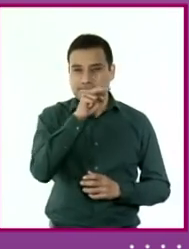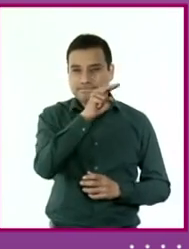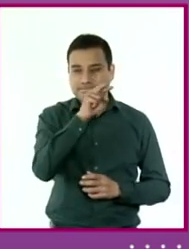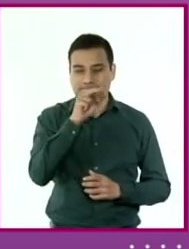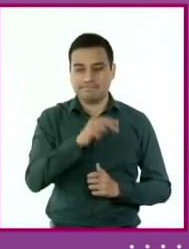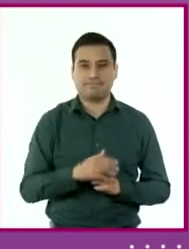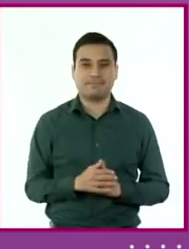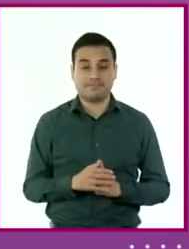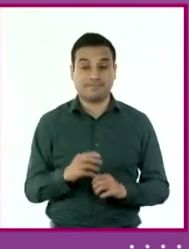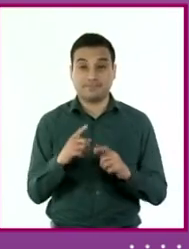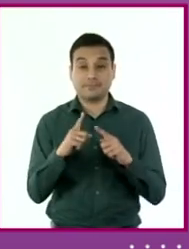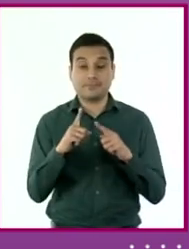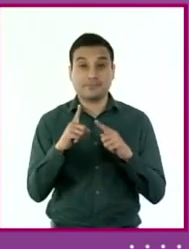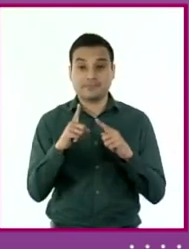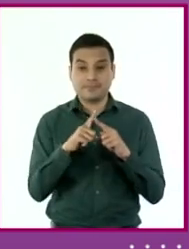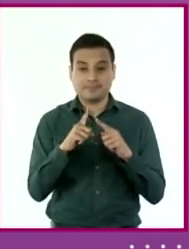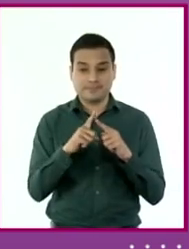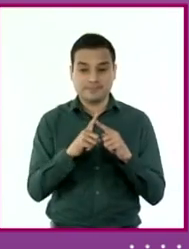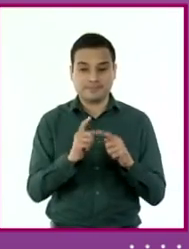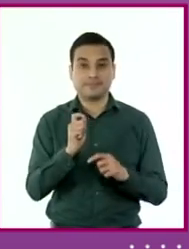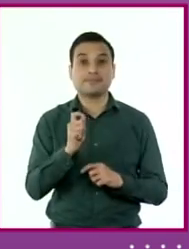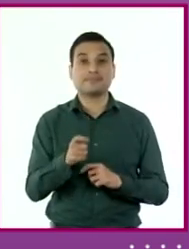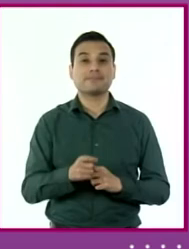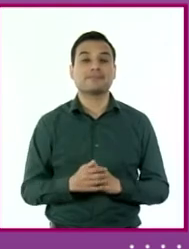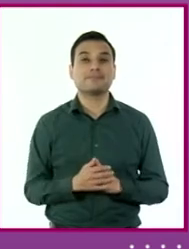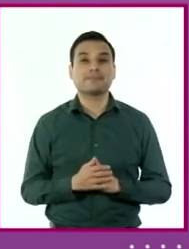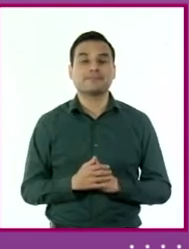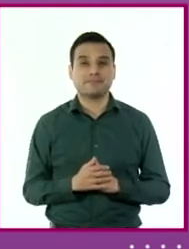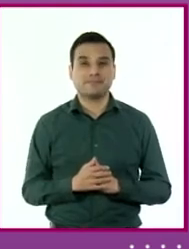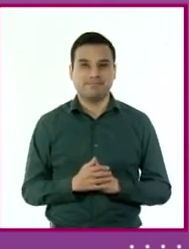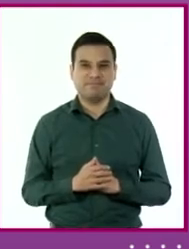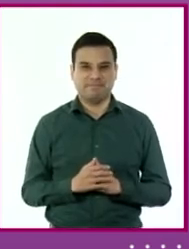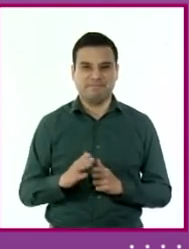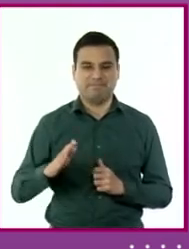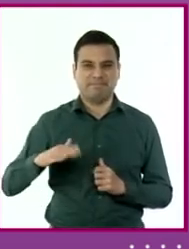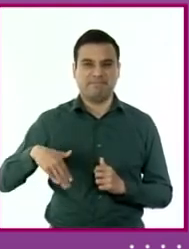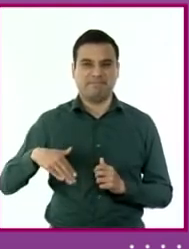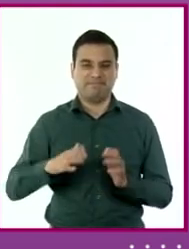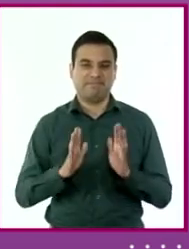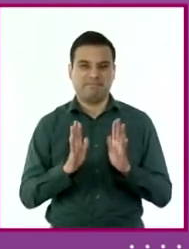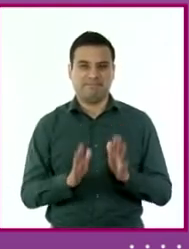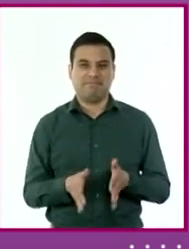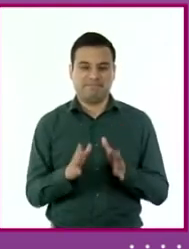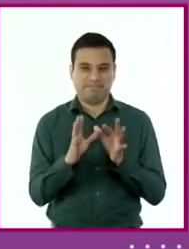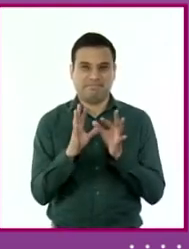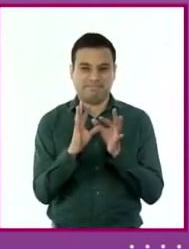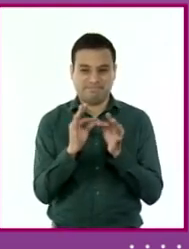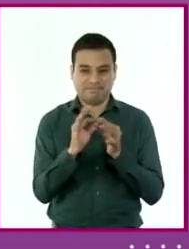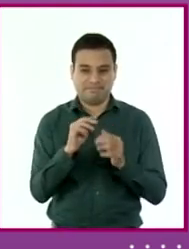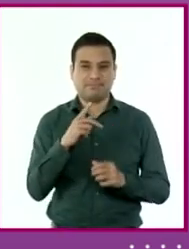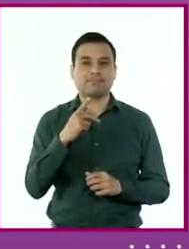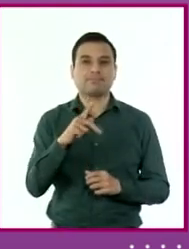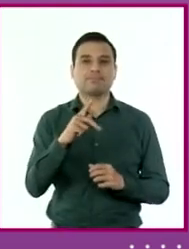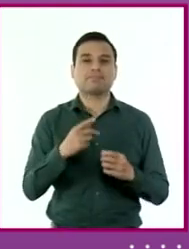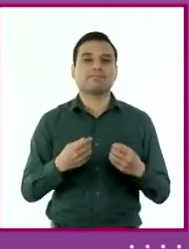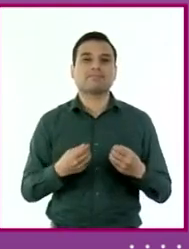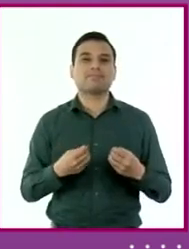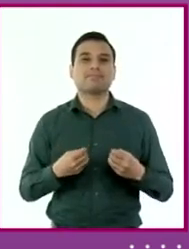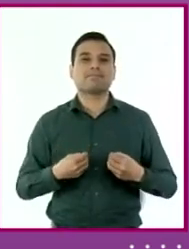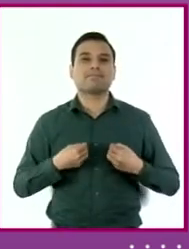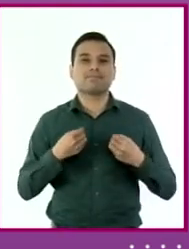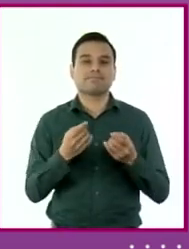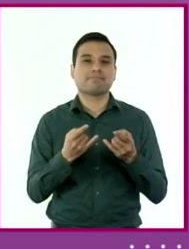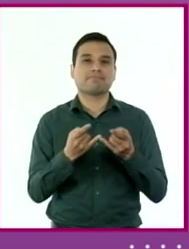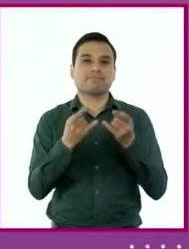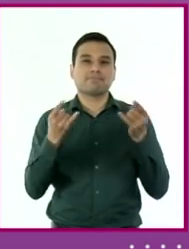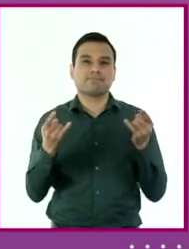De tarea. Y con base en los datos que llenaron, escriban su autobiografía con mayor